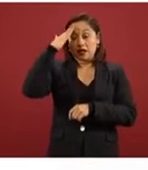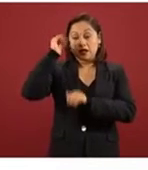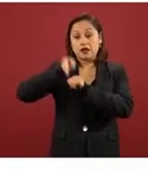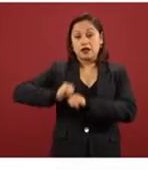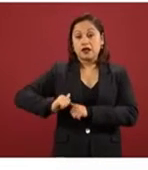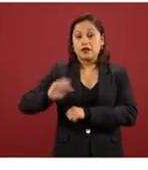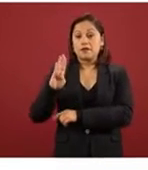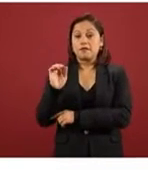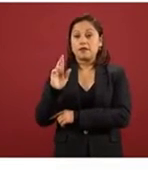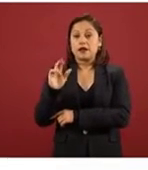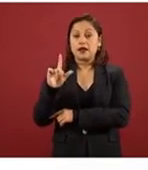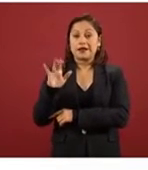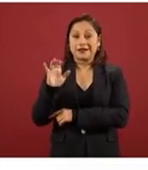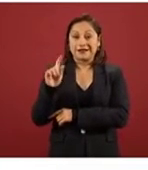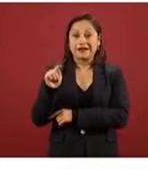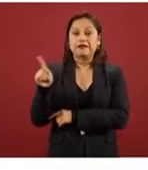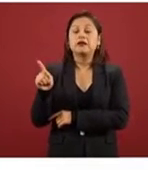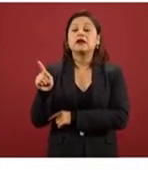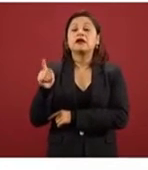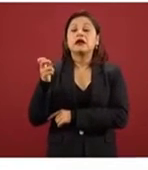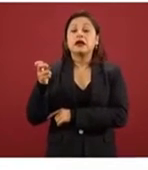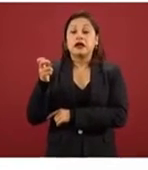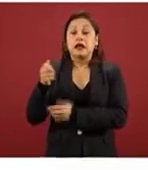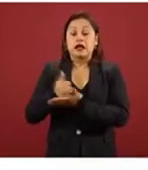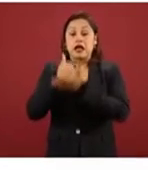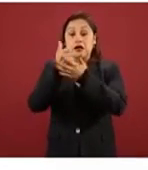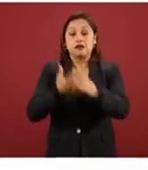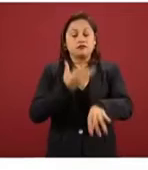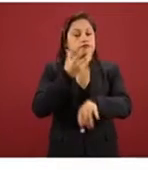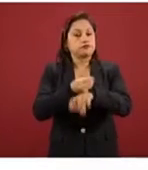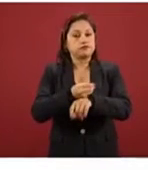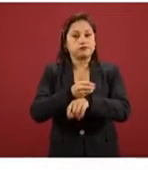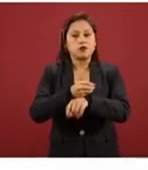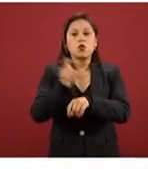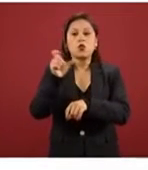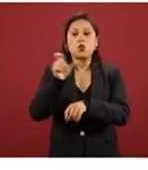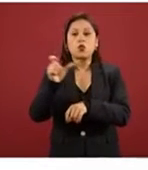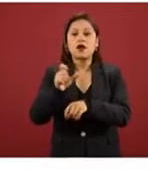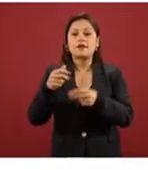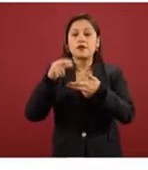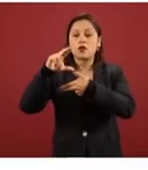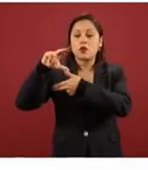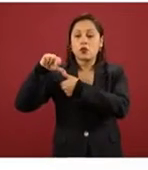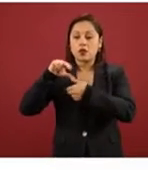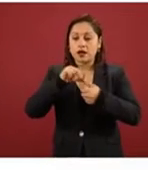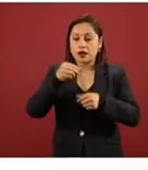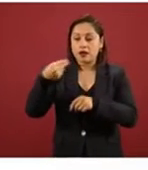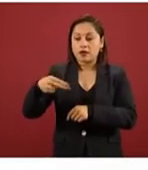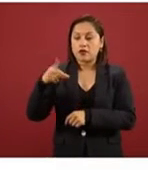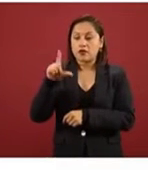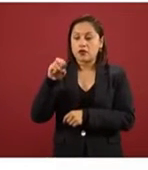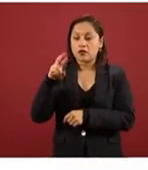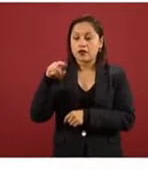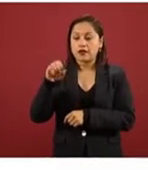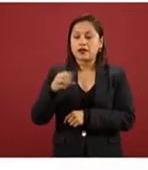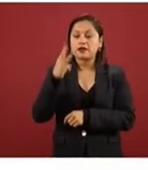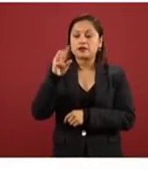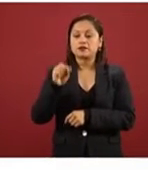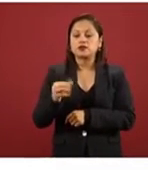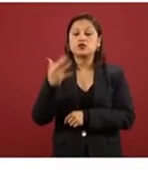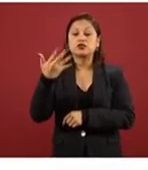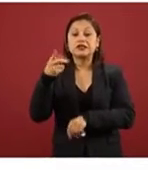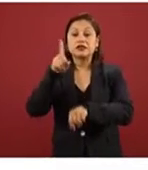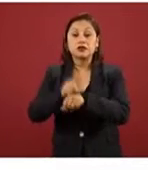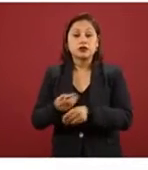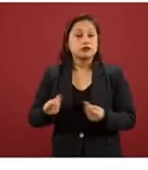Bartlett, para restablecer el servicio eléctrico. En el caso del huracán Lorena, 3.5 días, en el caso de la tormenta